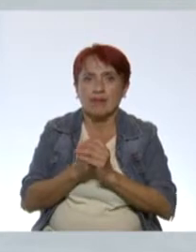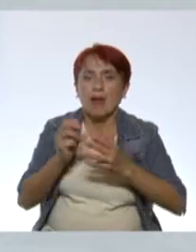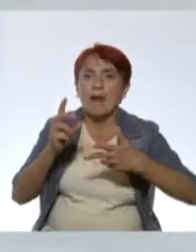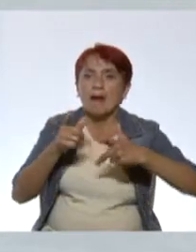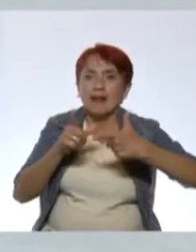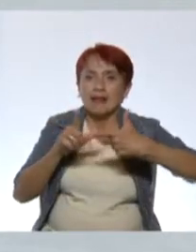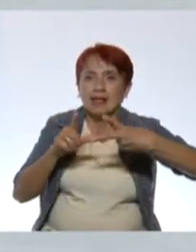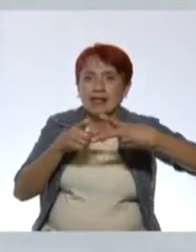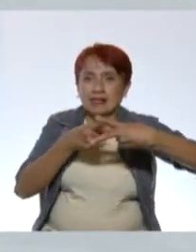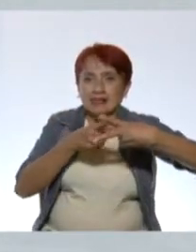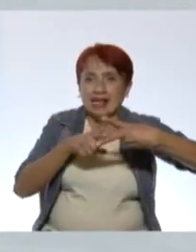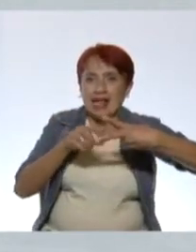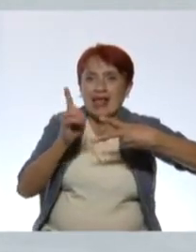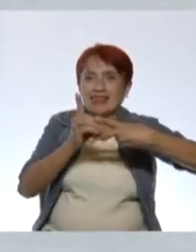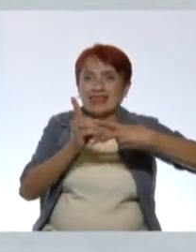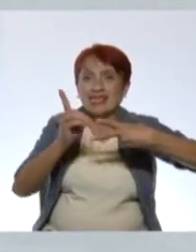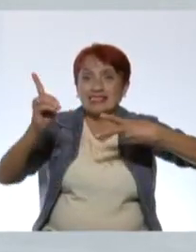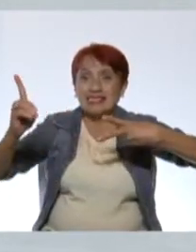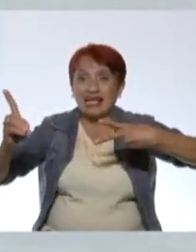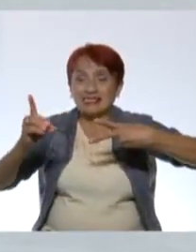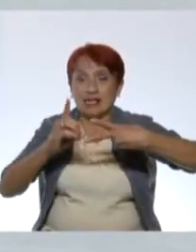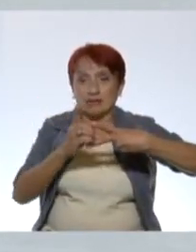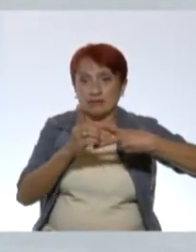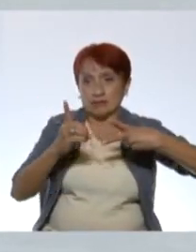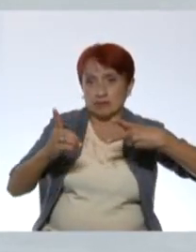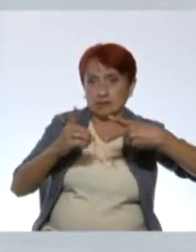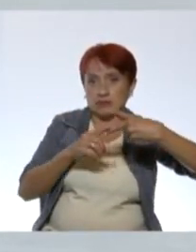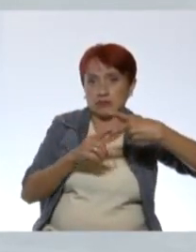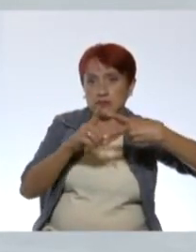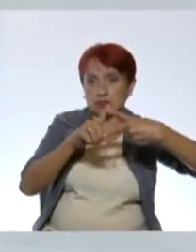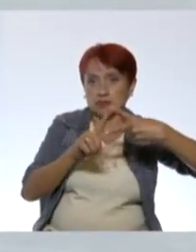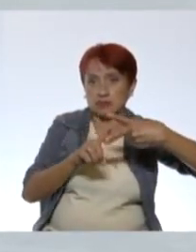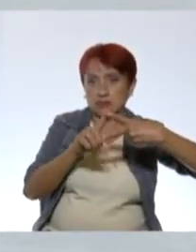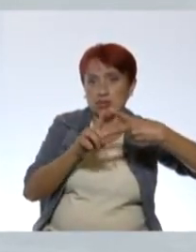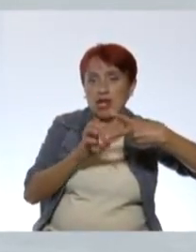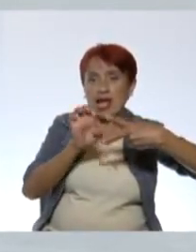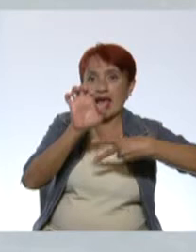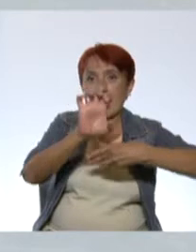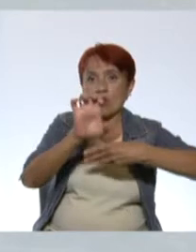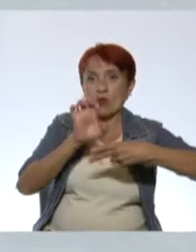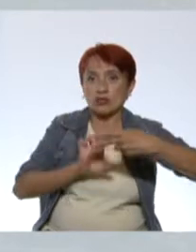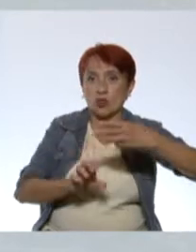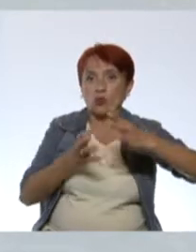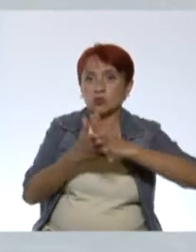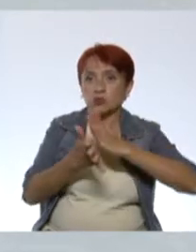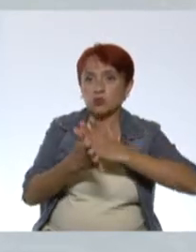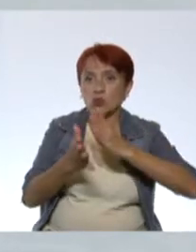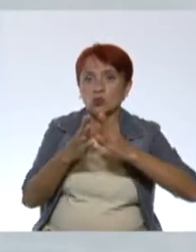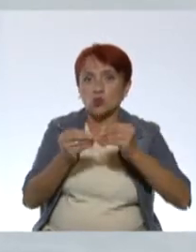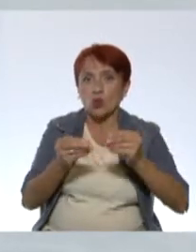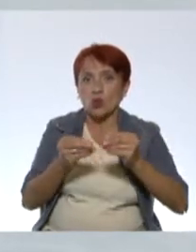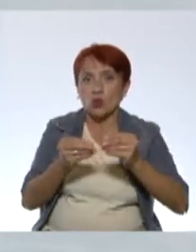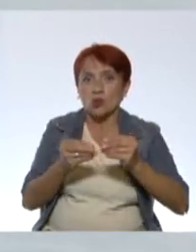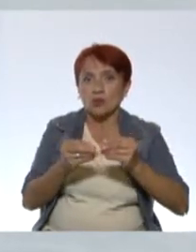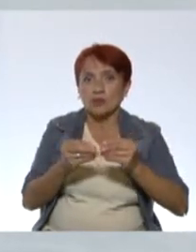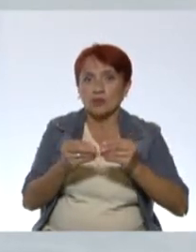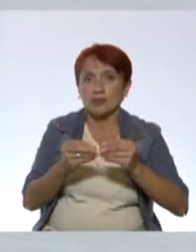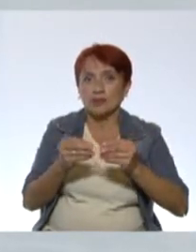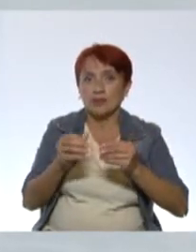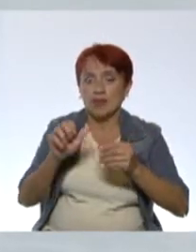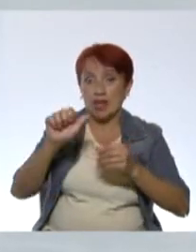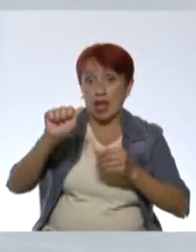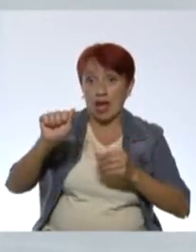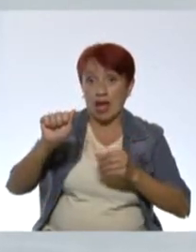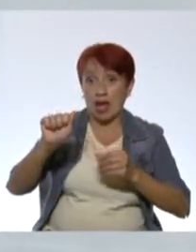Ese módulo es la distancia, lo tenemos aquí, lo calculamos con la siguiente ecuación, donde nos dicen que el módulo, siempre que tengamos estas dos